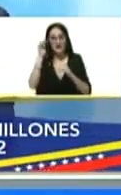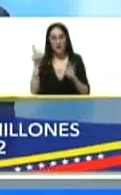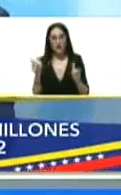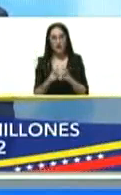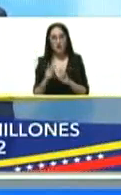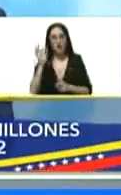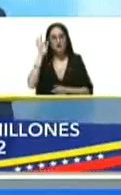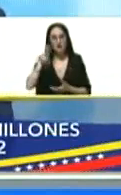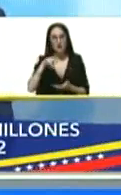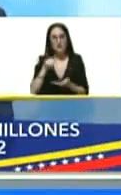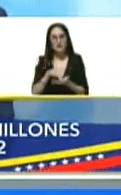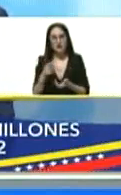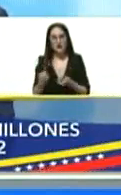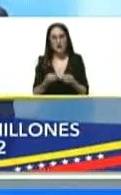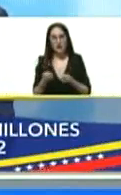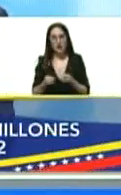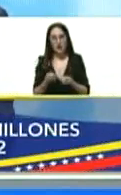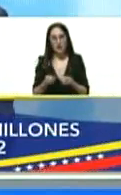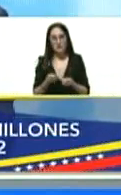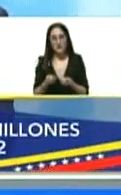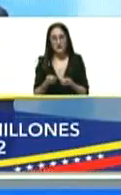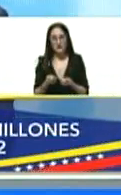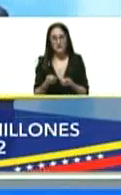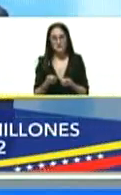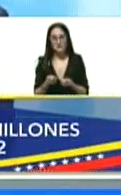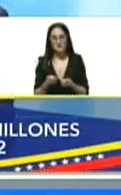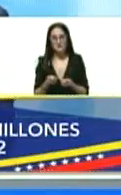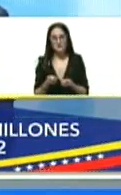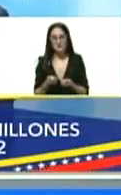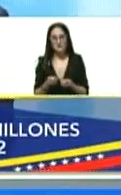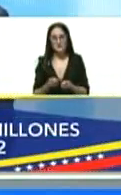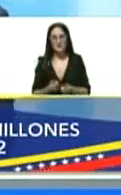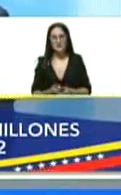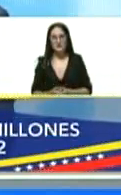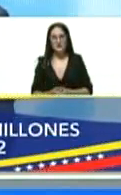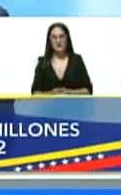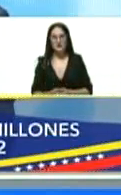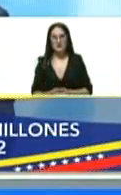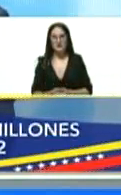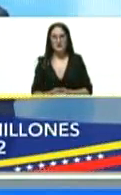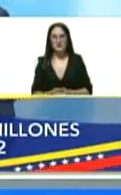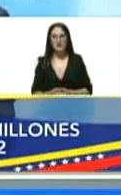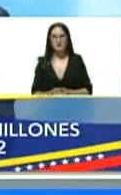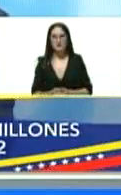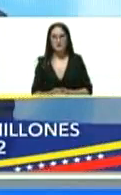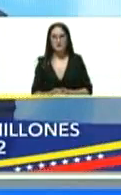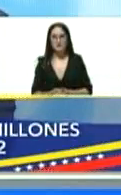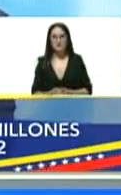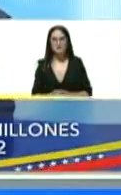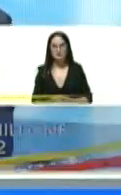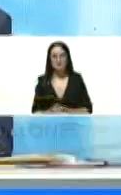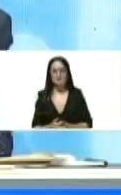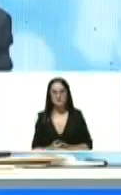Consejo Nacional de Economía, también, bueno, está aquí Rafael Hernández,